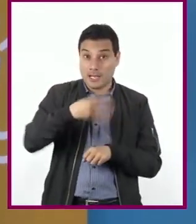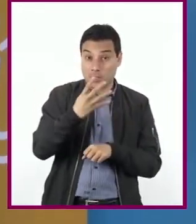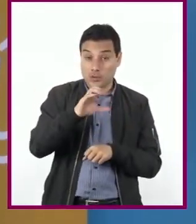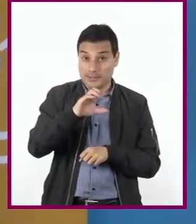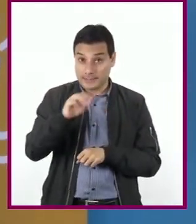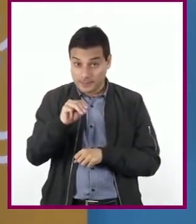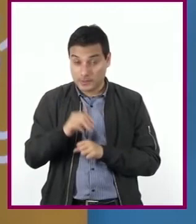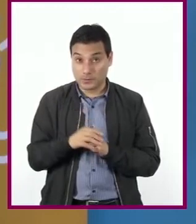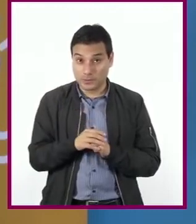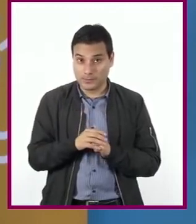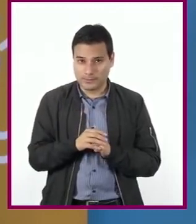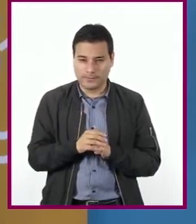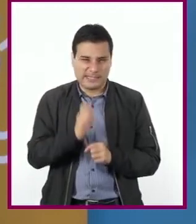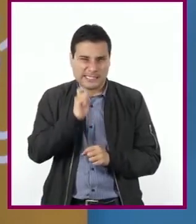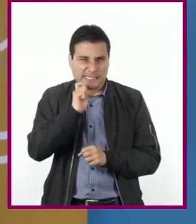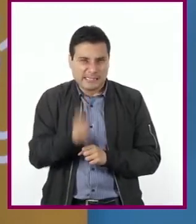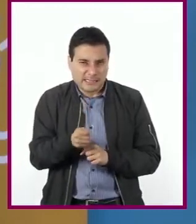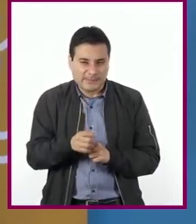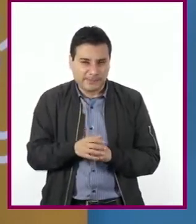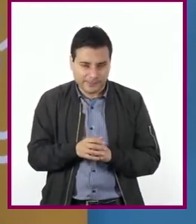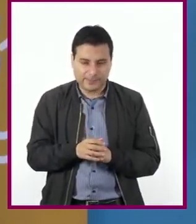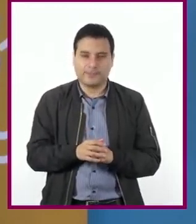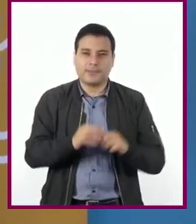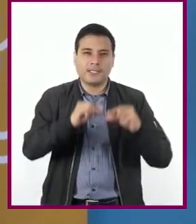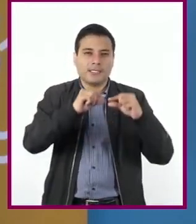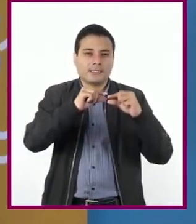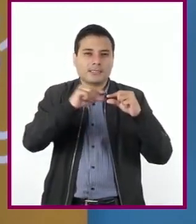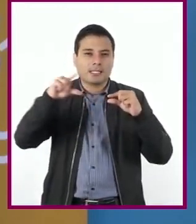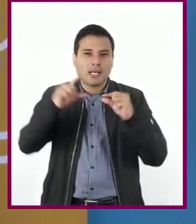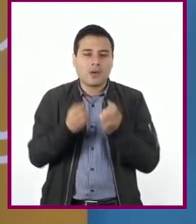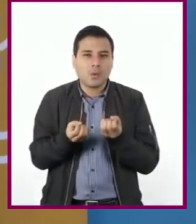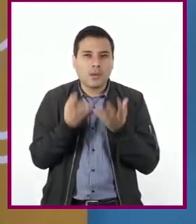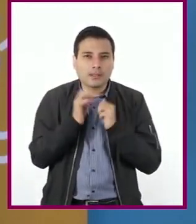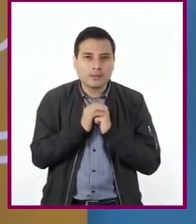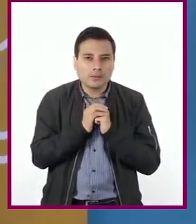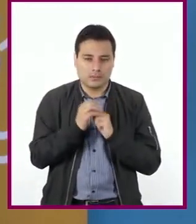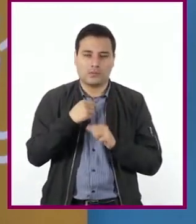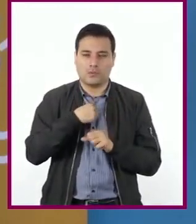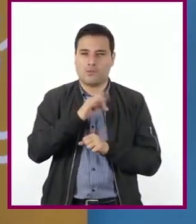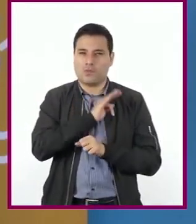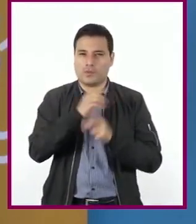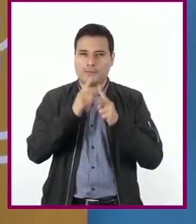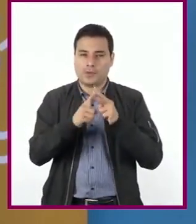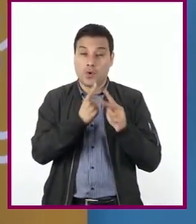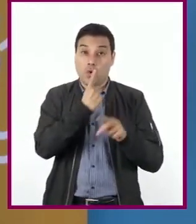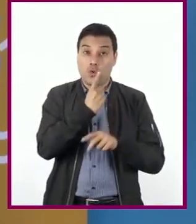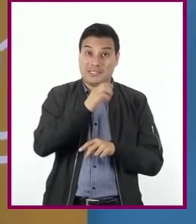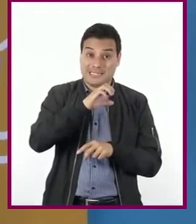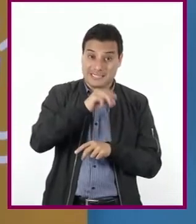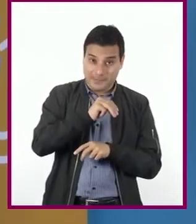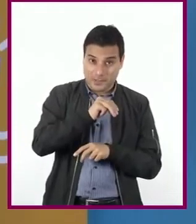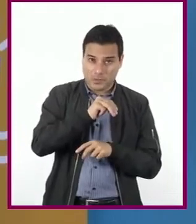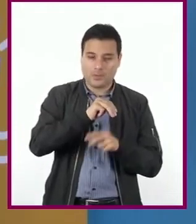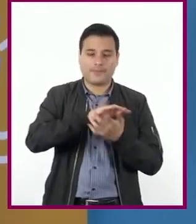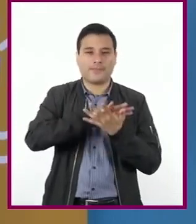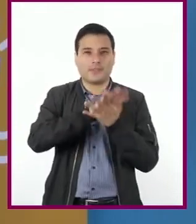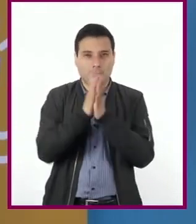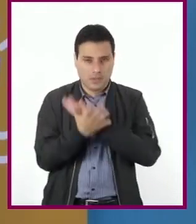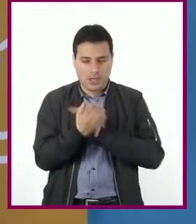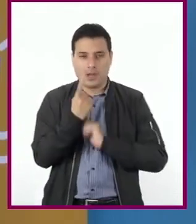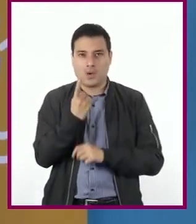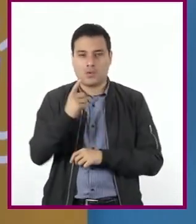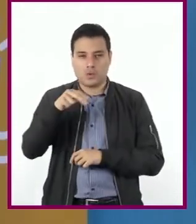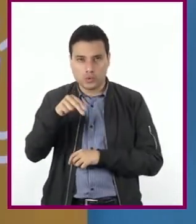centímetros, la escala indica a cuánto equivale en ese caso. Un centímetro es igual a un newton.